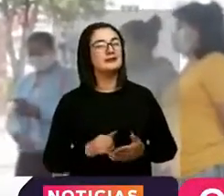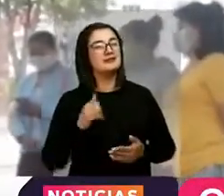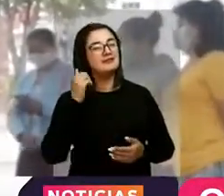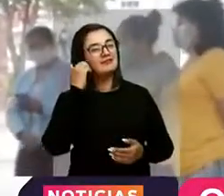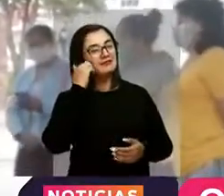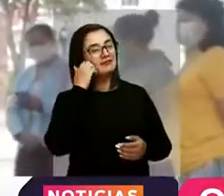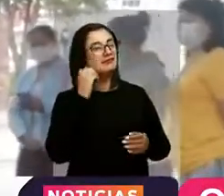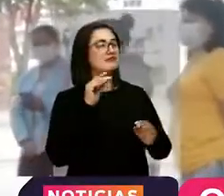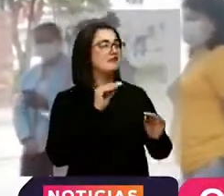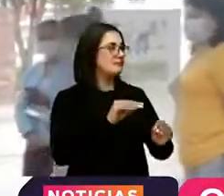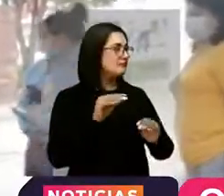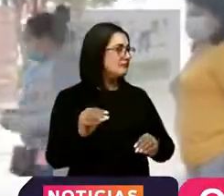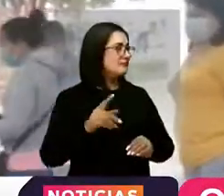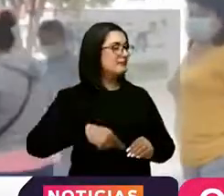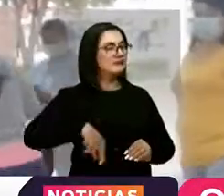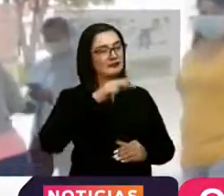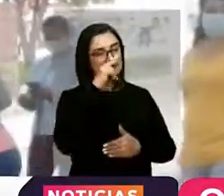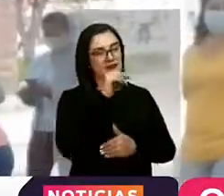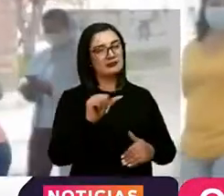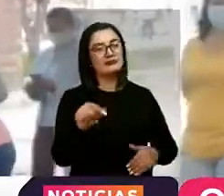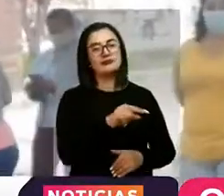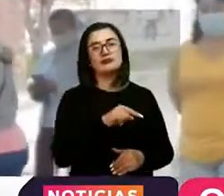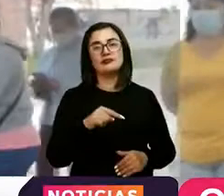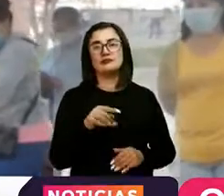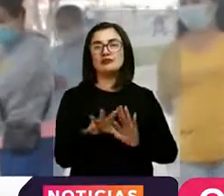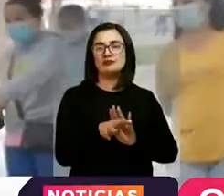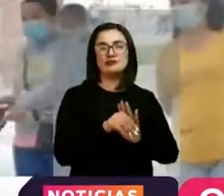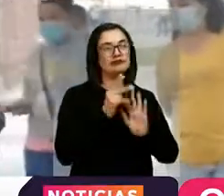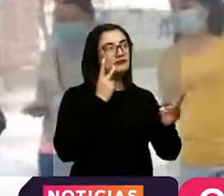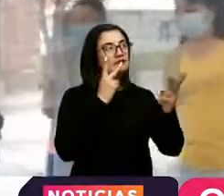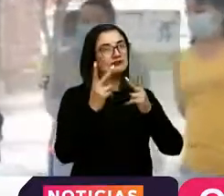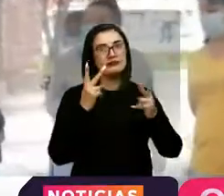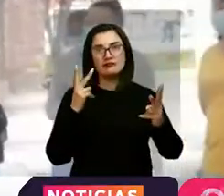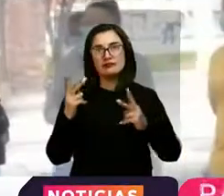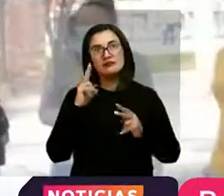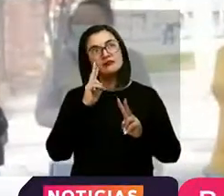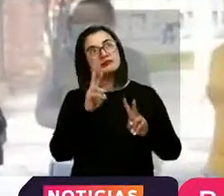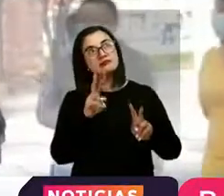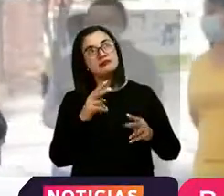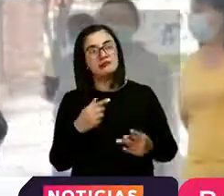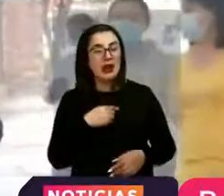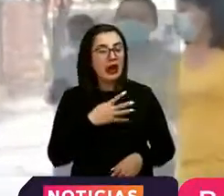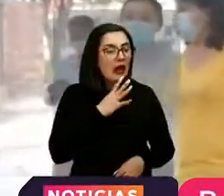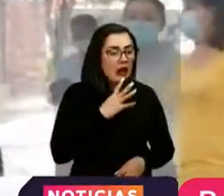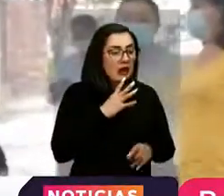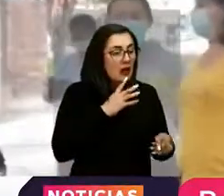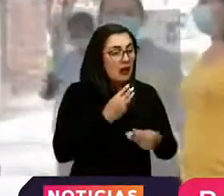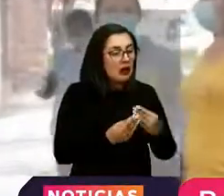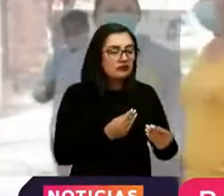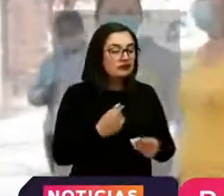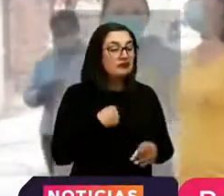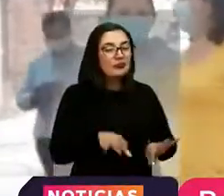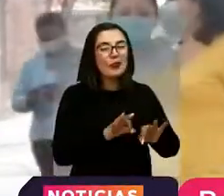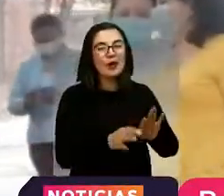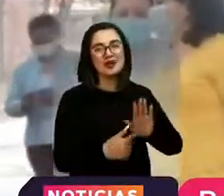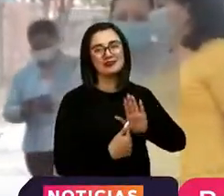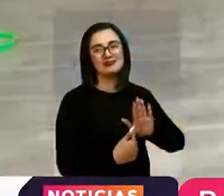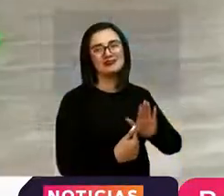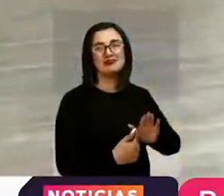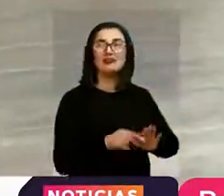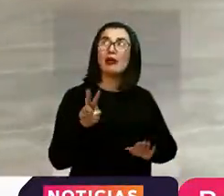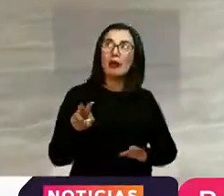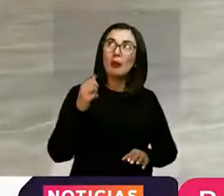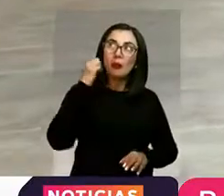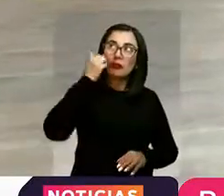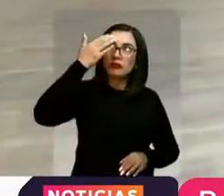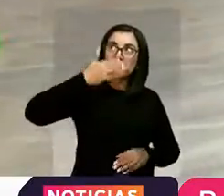puesto, los niños copian lo que ven, no necesariamente tú le tienes que decir muchas veces al niño, haga, haga, haga, porque a la que ellos tienen todo es por el ejemplo.